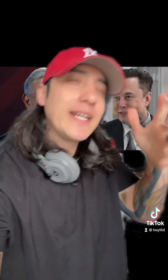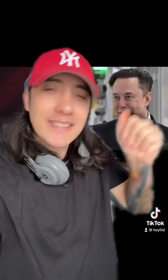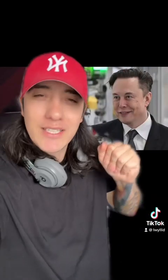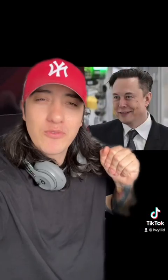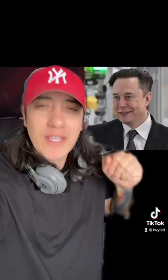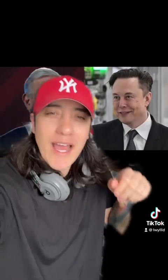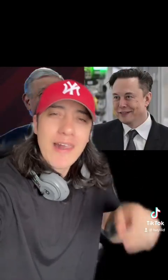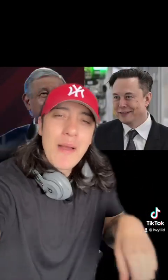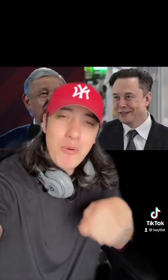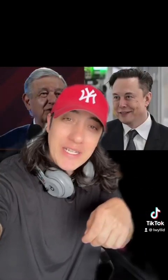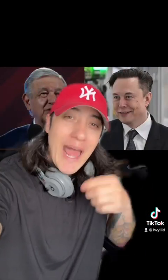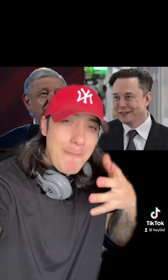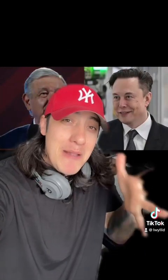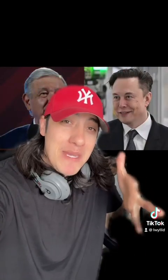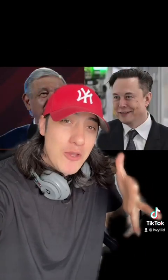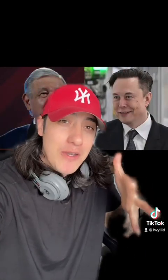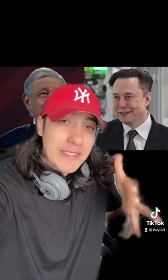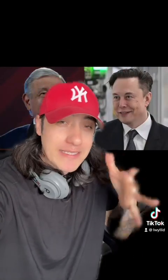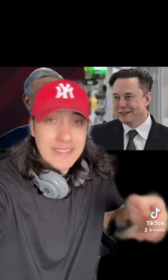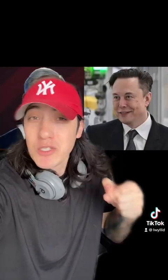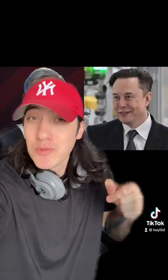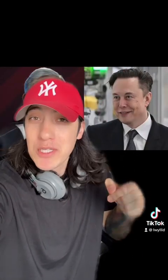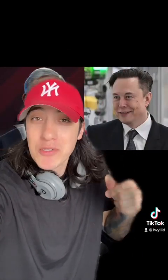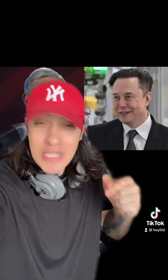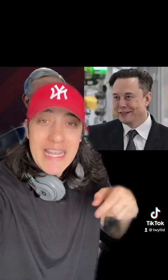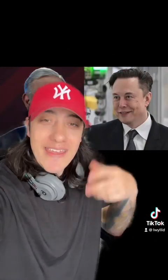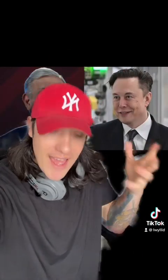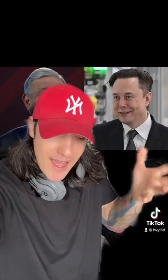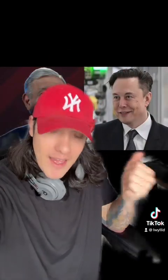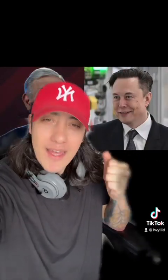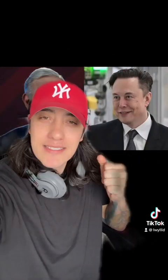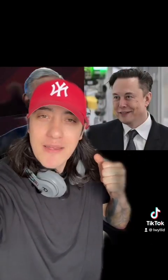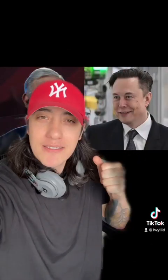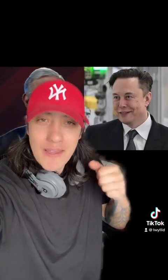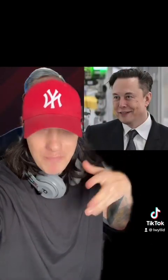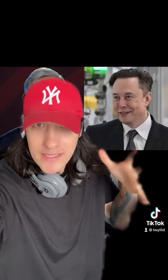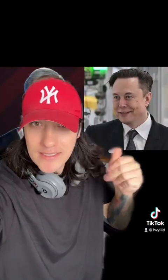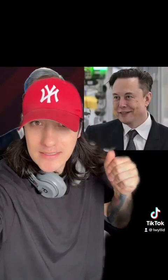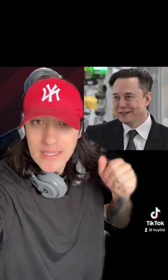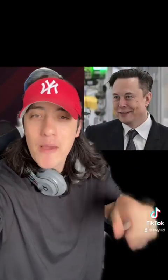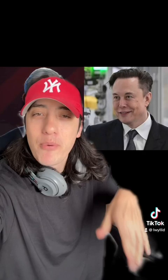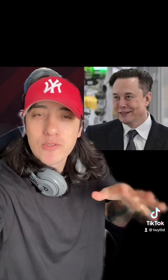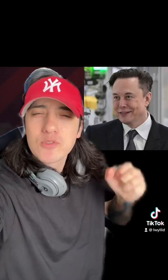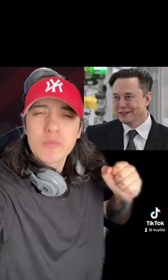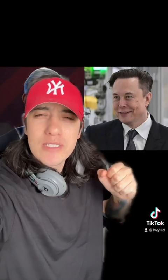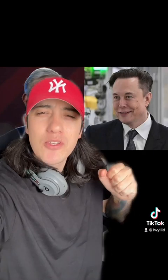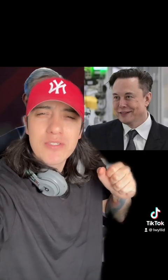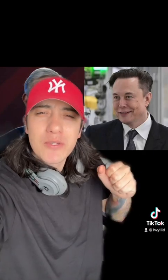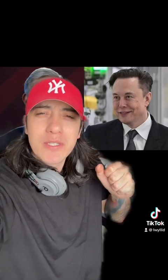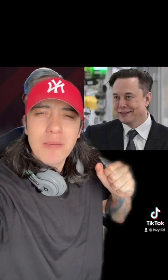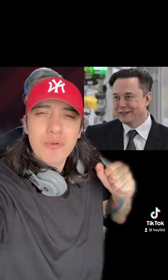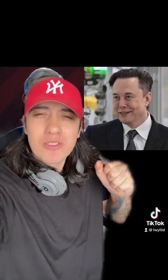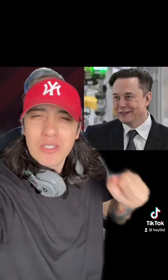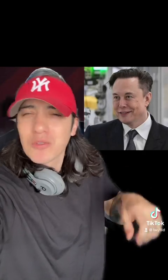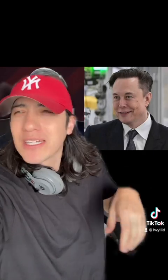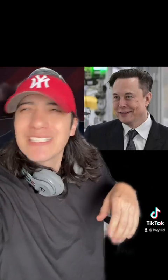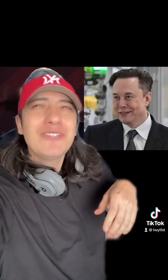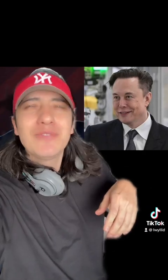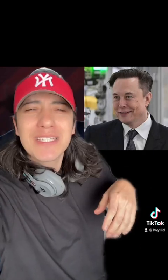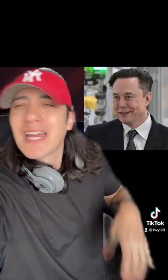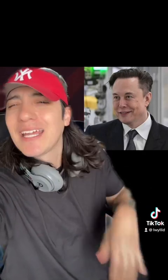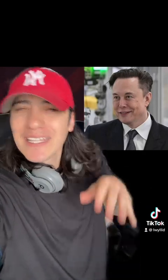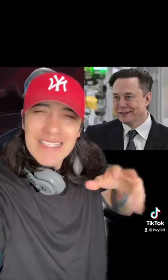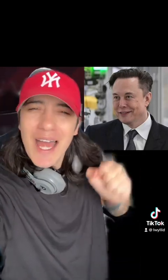inversión. O sea, ¿qué significa? Por cada 1,000 millones Estados Unidos le da a estas empresas pues un subsidio del 50%.